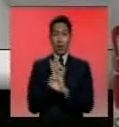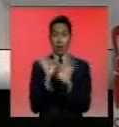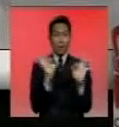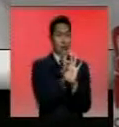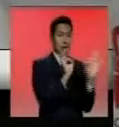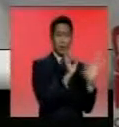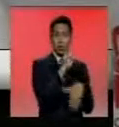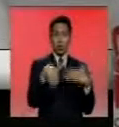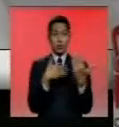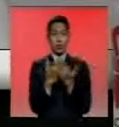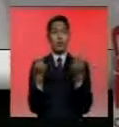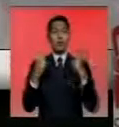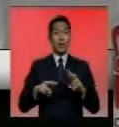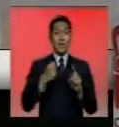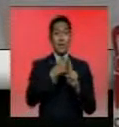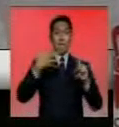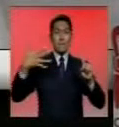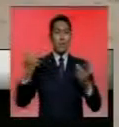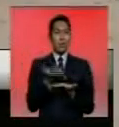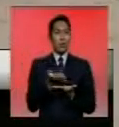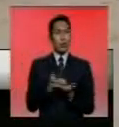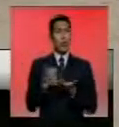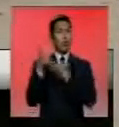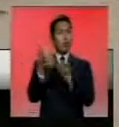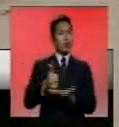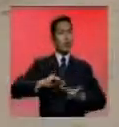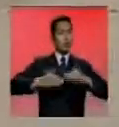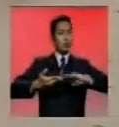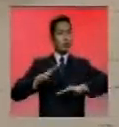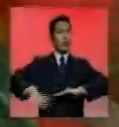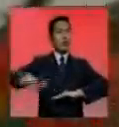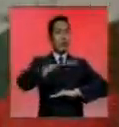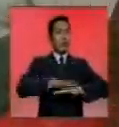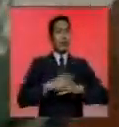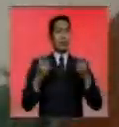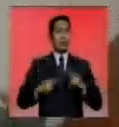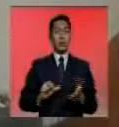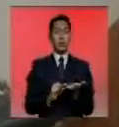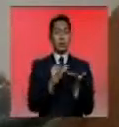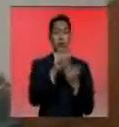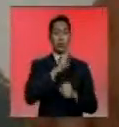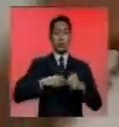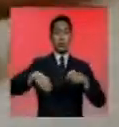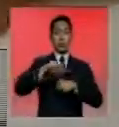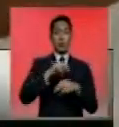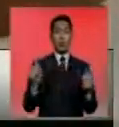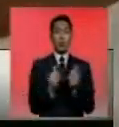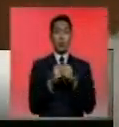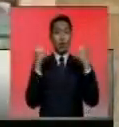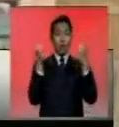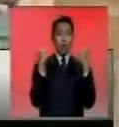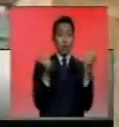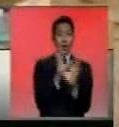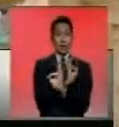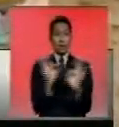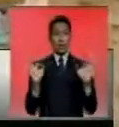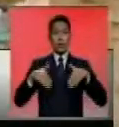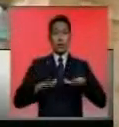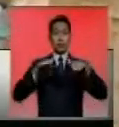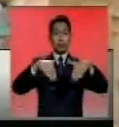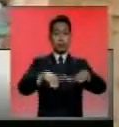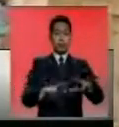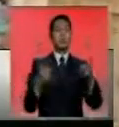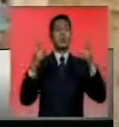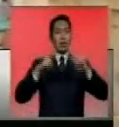inclusive un impacto económico beneficioso para las comunidades además el ministerio de turismo junto a su campaña de mingas por el mar también se suma a la